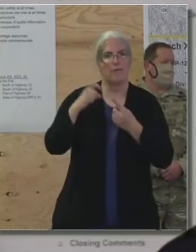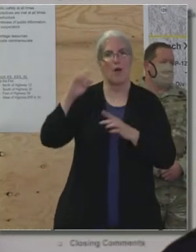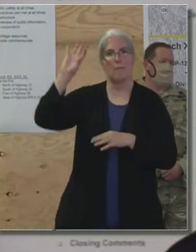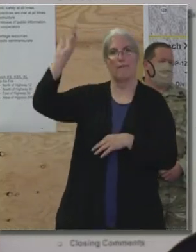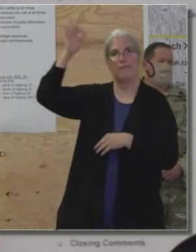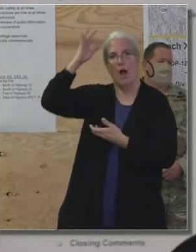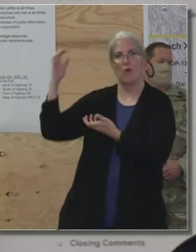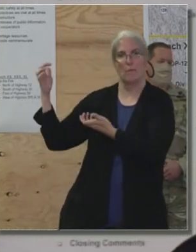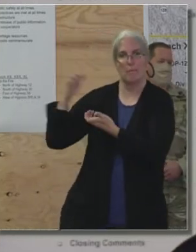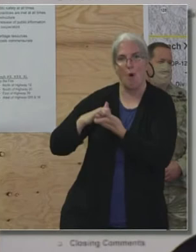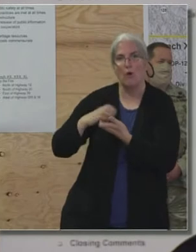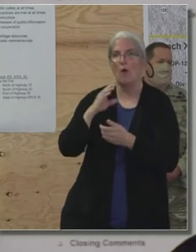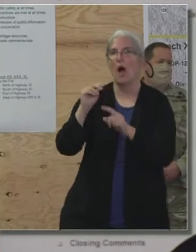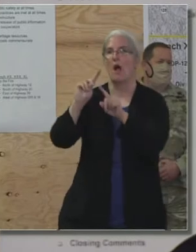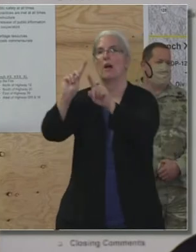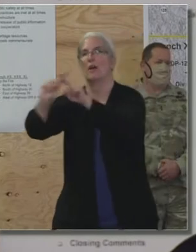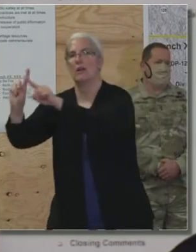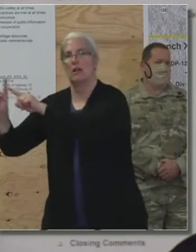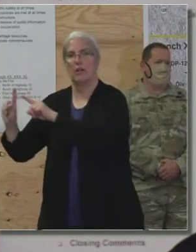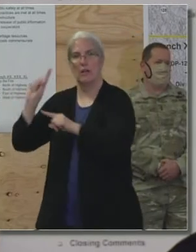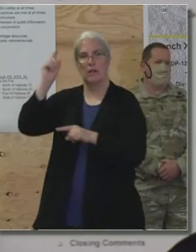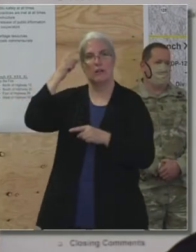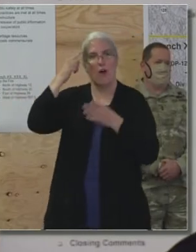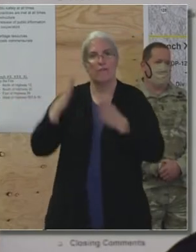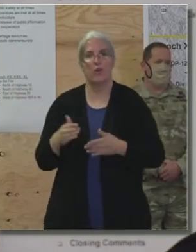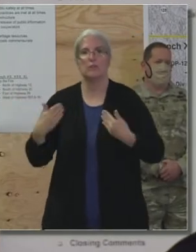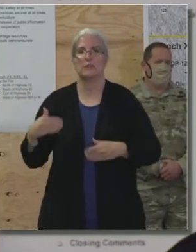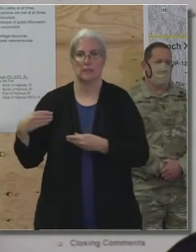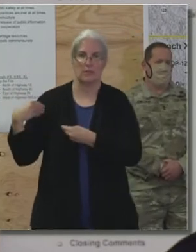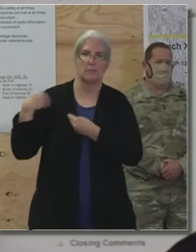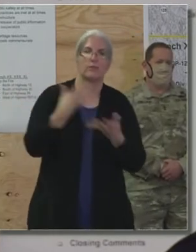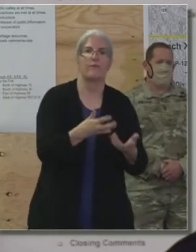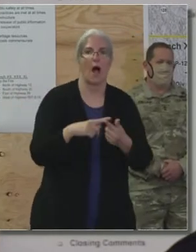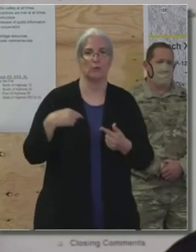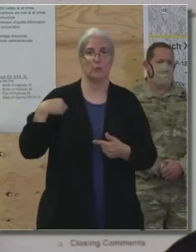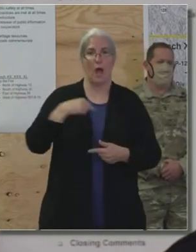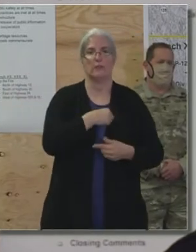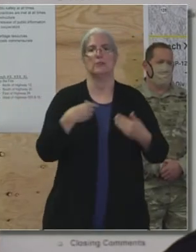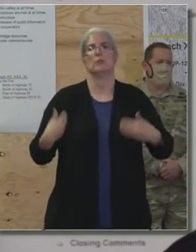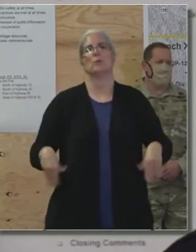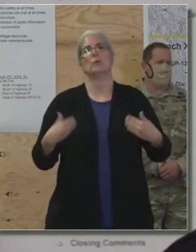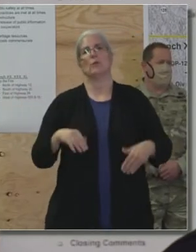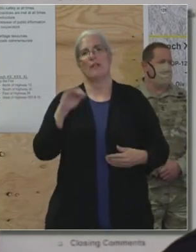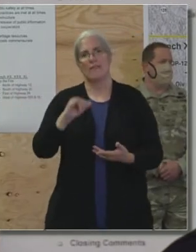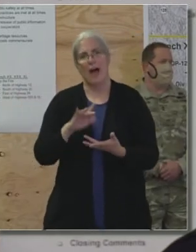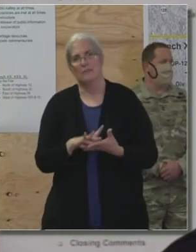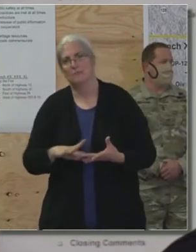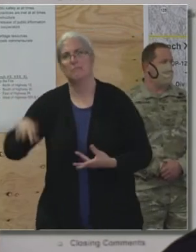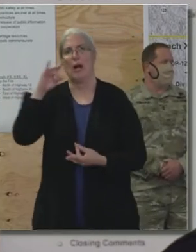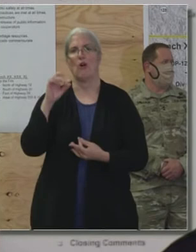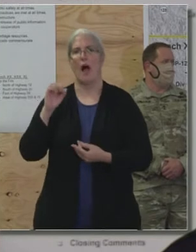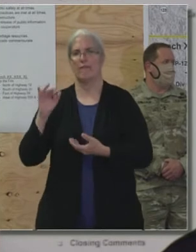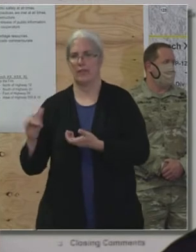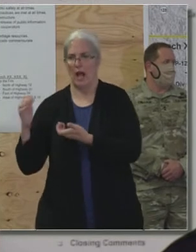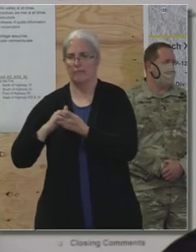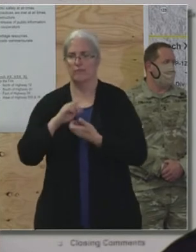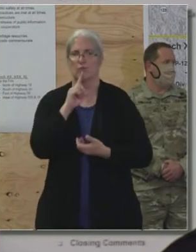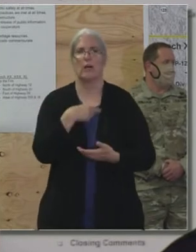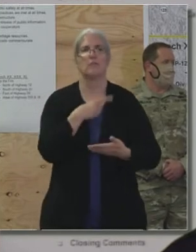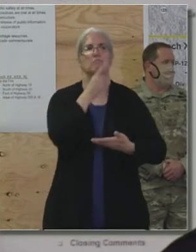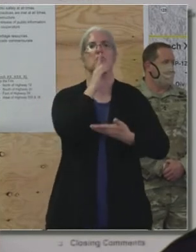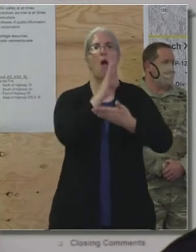extraordinarias de los gobernadores cordiez y los demás así que en ese espíritu estoy aquí humillado ante ellos